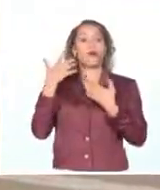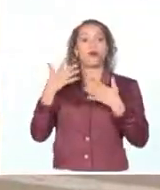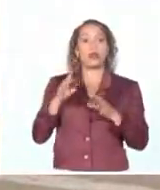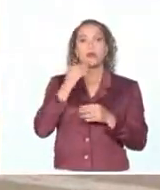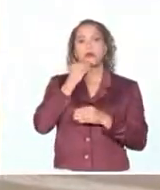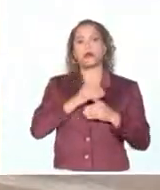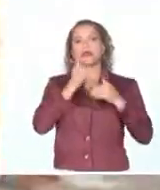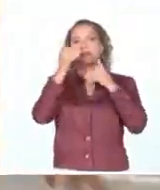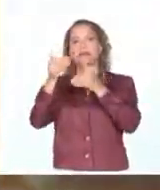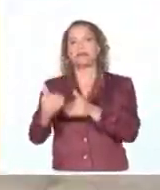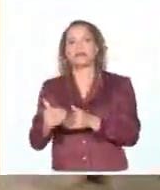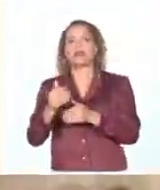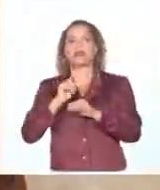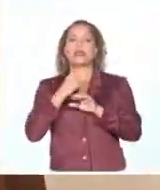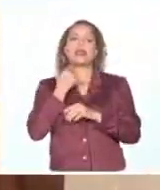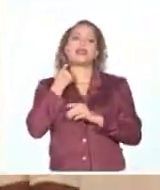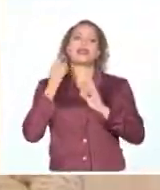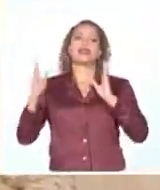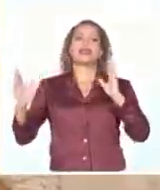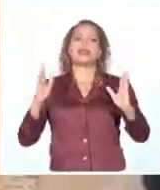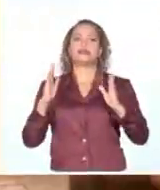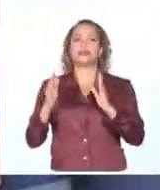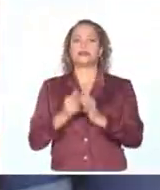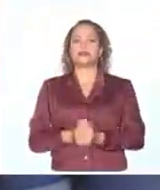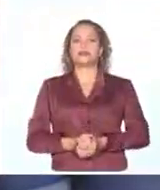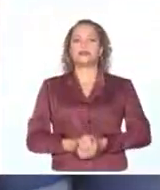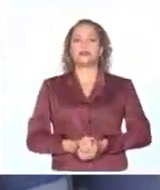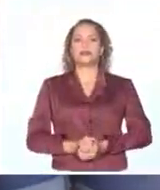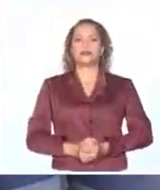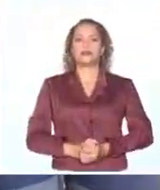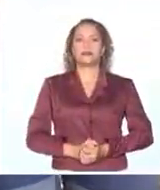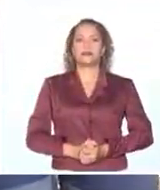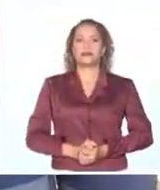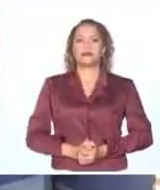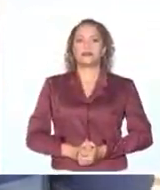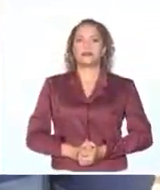extenderse durante todo el año. Abdiel Bermúdez Bermúdez, Canal Cubano de Noticias.